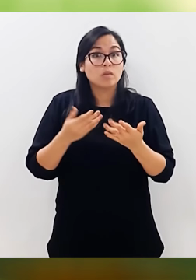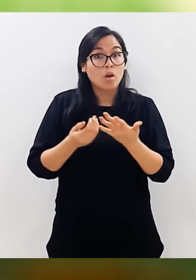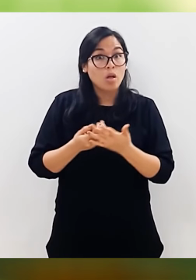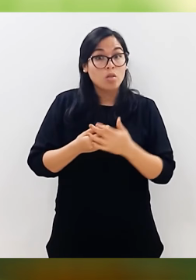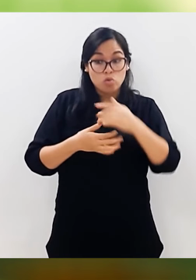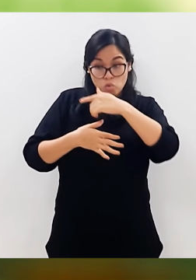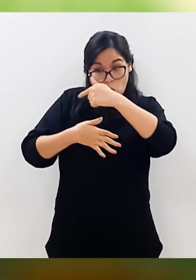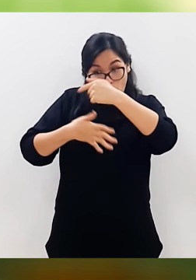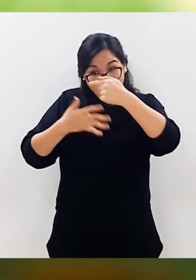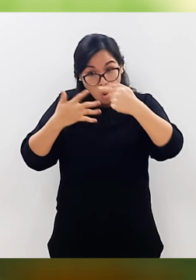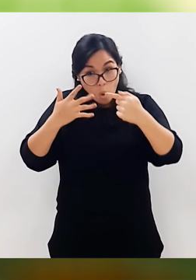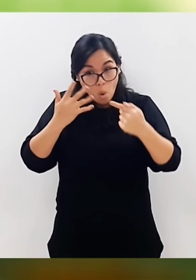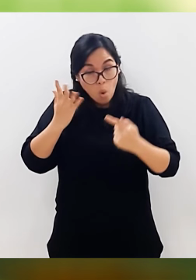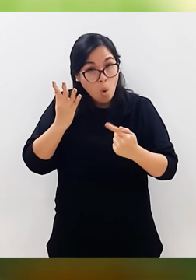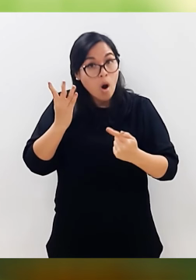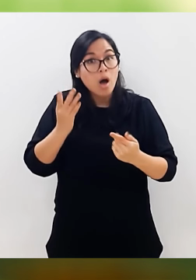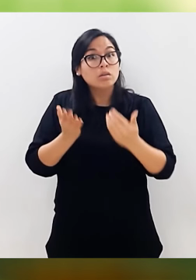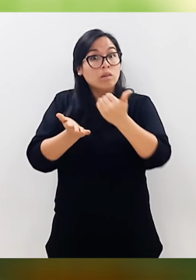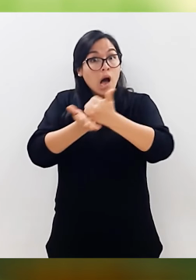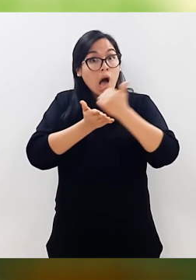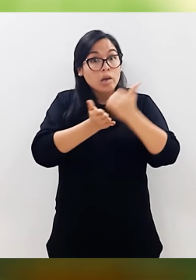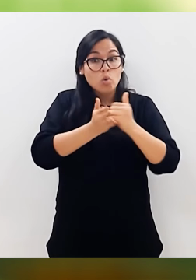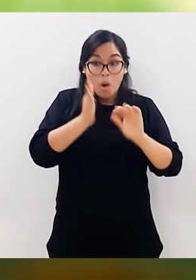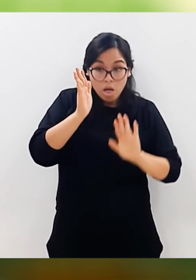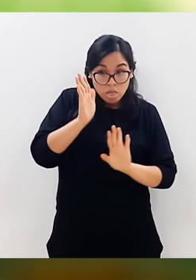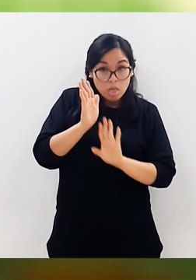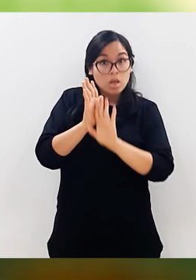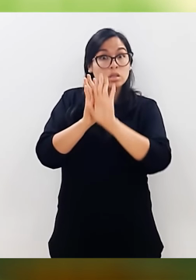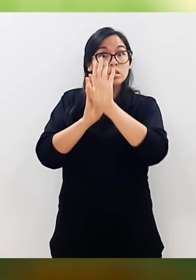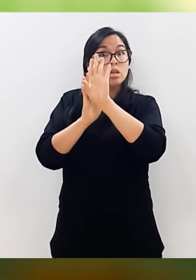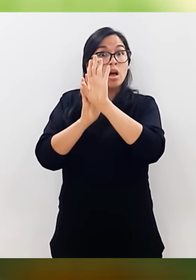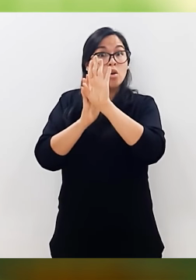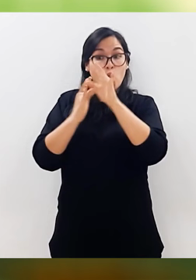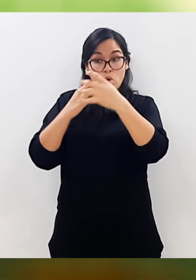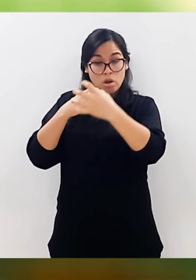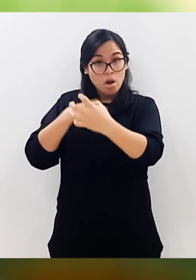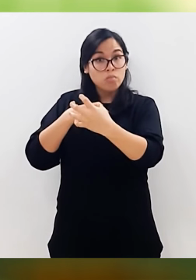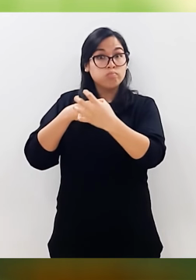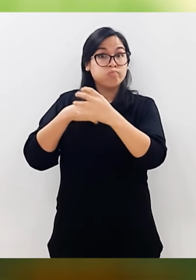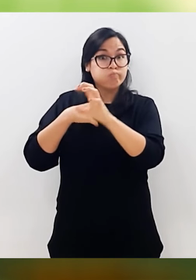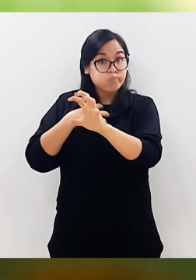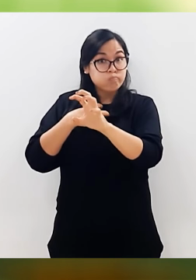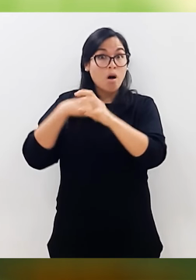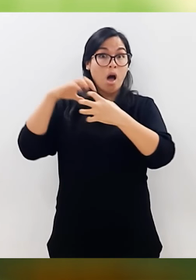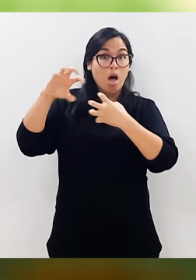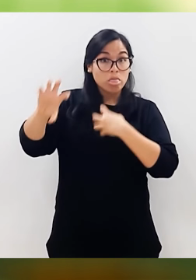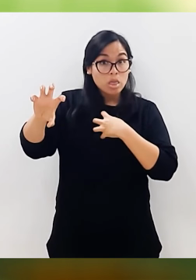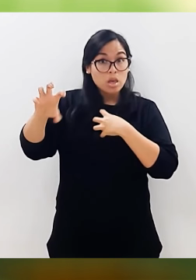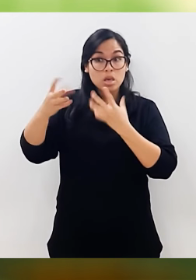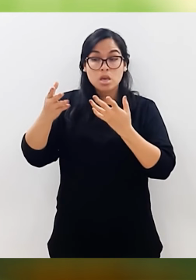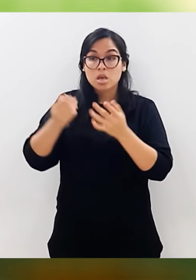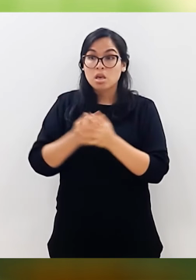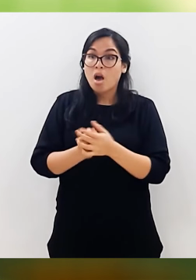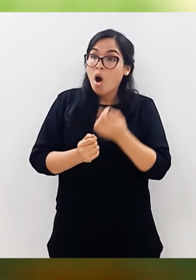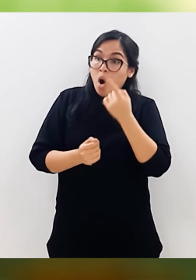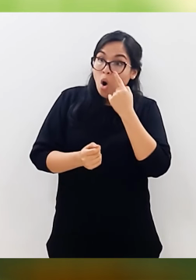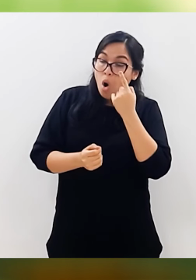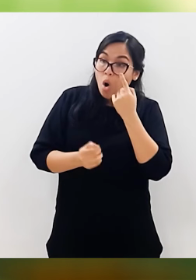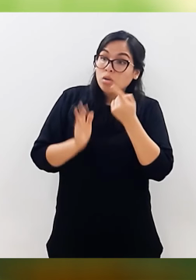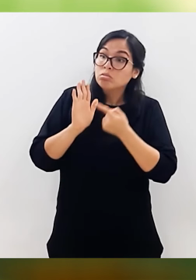esto favorece el desarrollo de la empatía, el reconocimiento, la